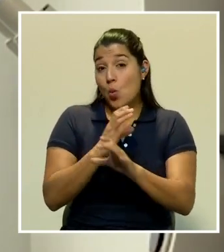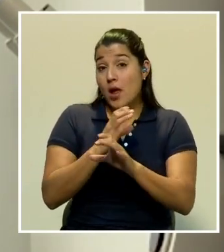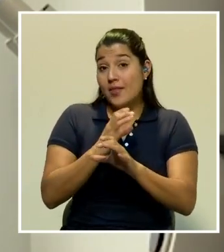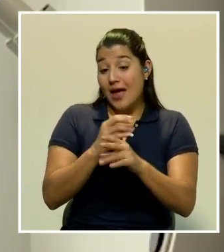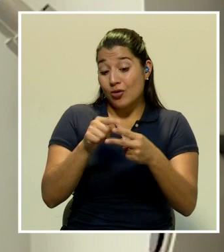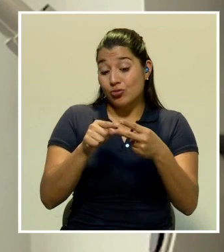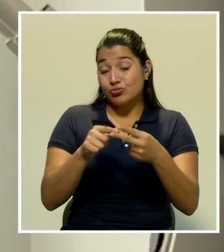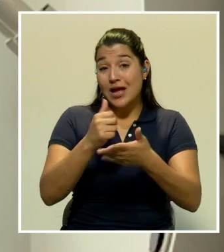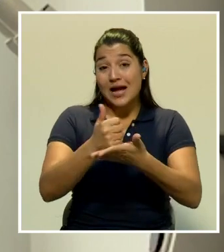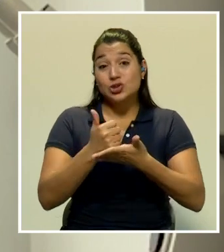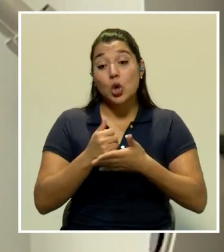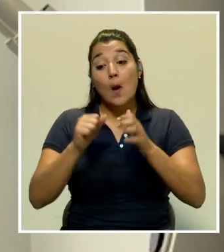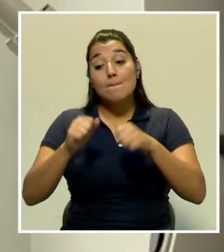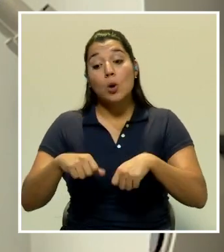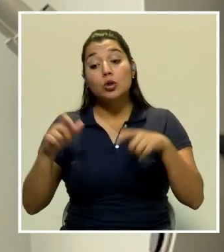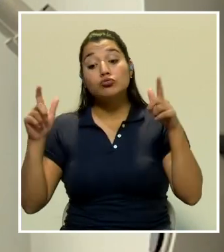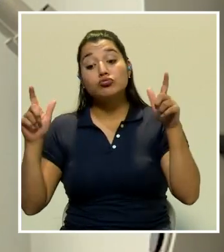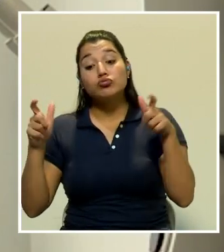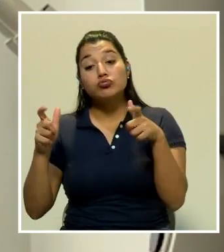ayudado a disminuir